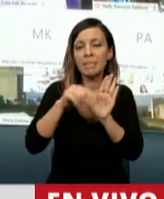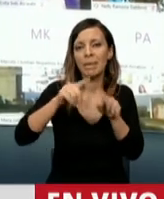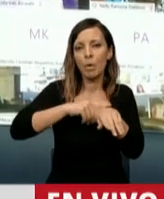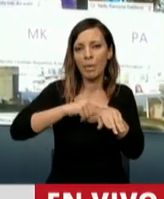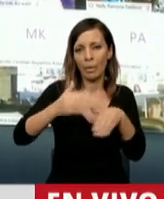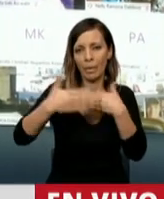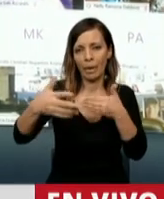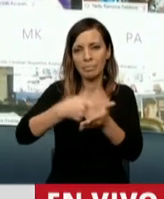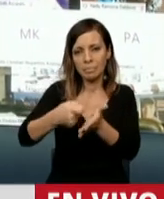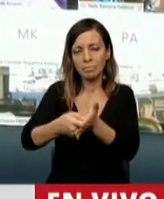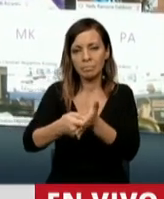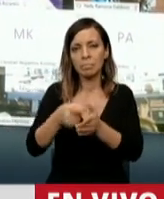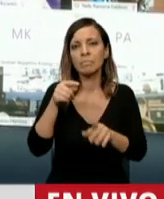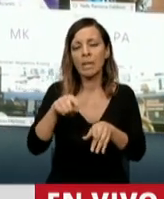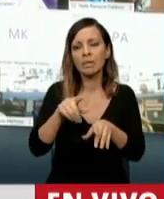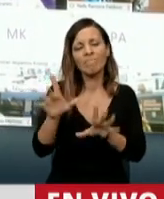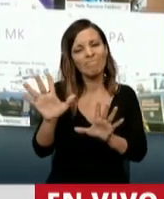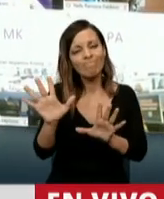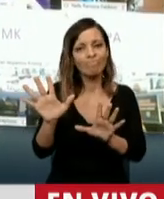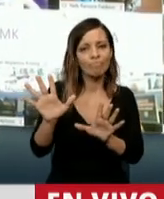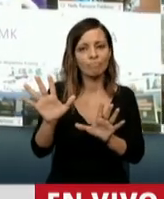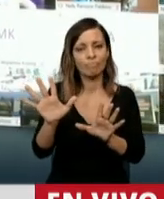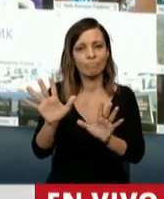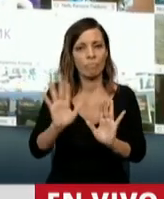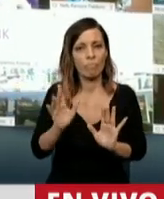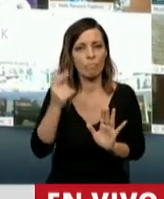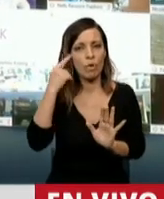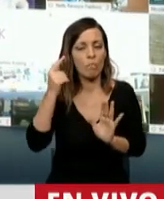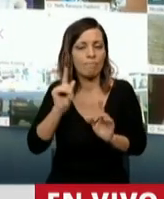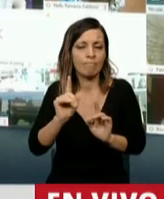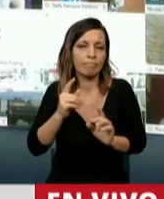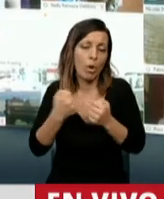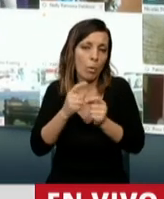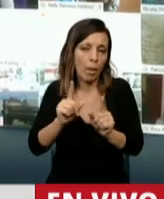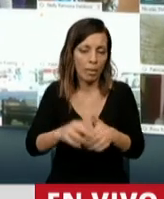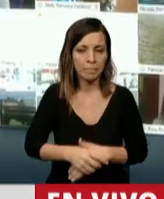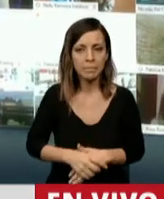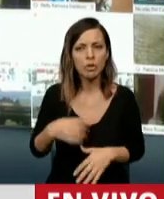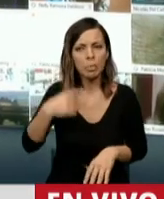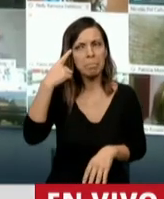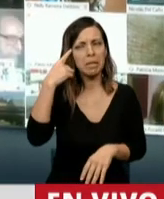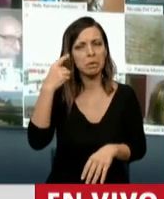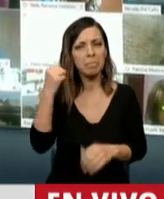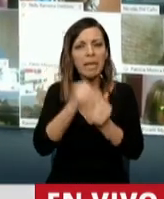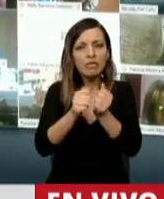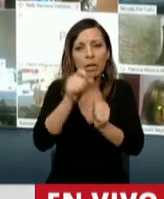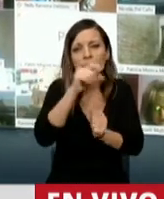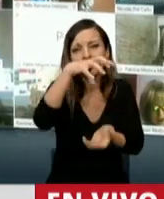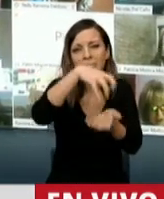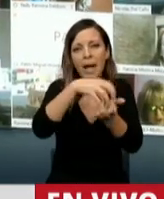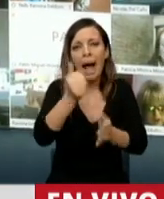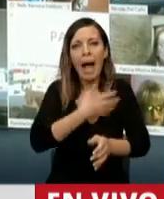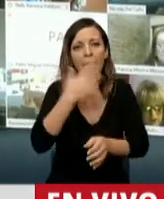sin continuidad no me parece razonable, señor presidente. Y me pregunto si en la historia de la AFIP o desde que era